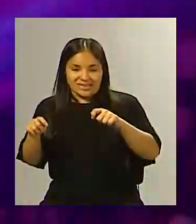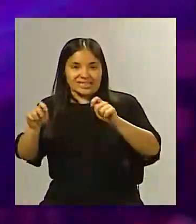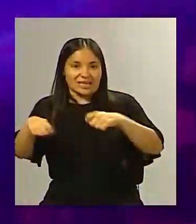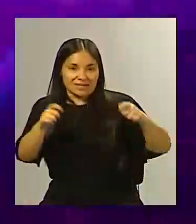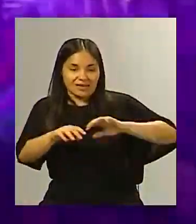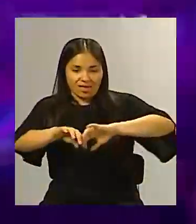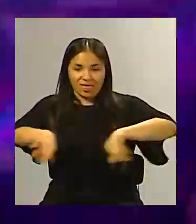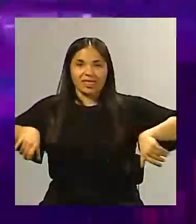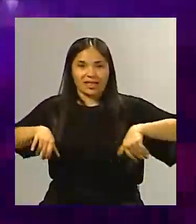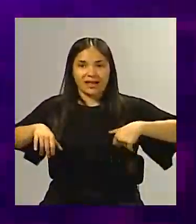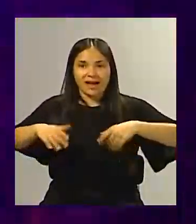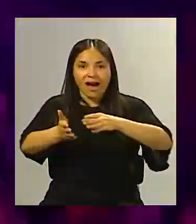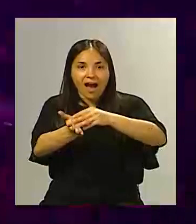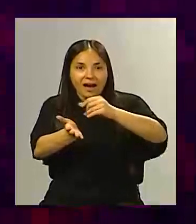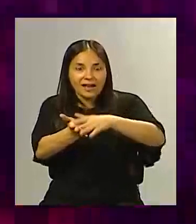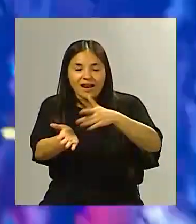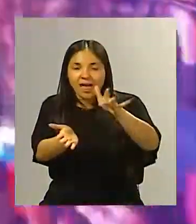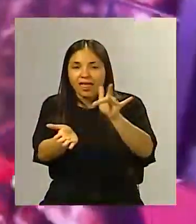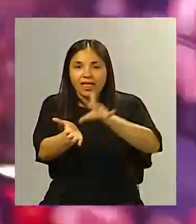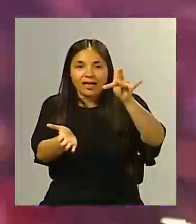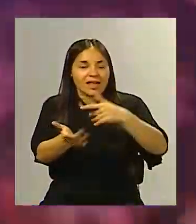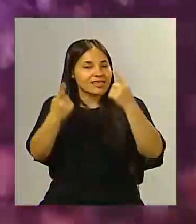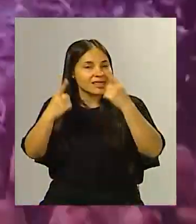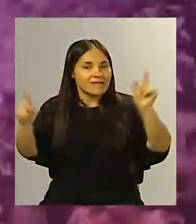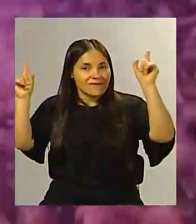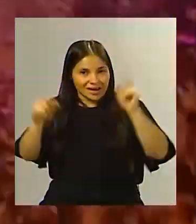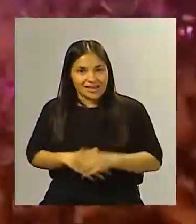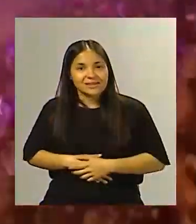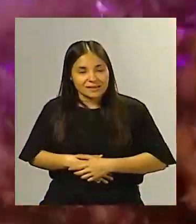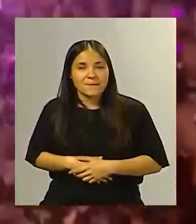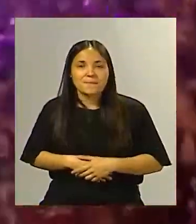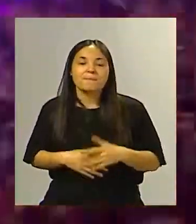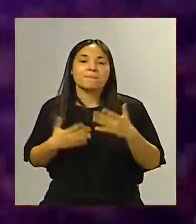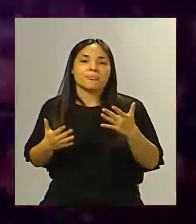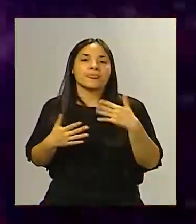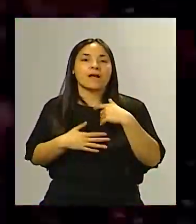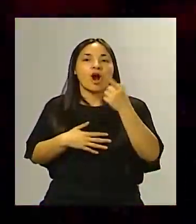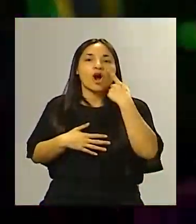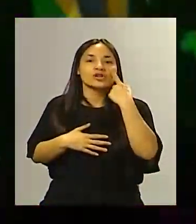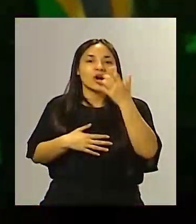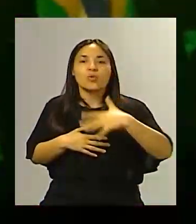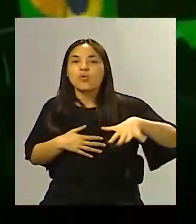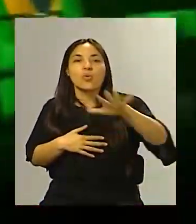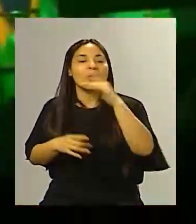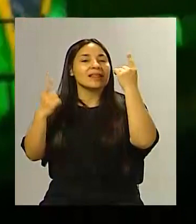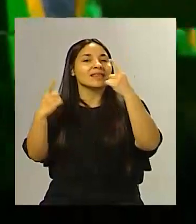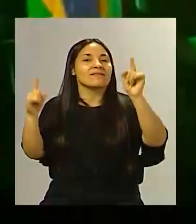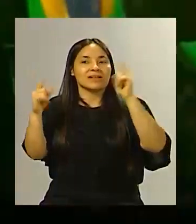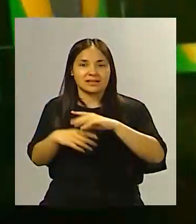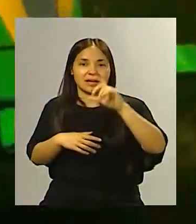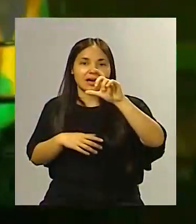y pisar la arena ya es algo diferente. Sí. Más allá de esta, de ir a conocer lugares que son diferentes,